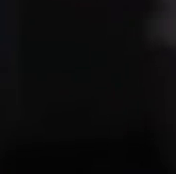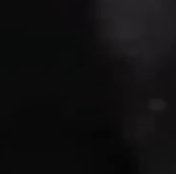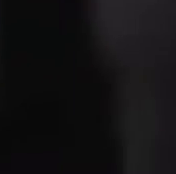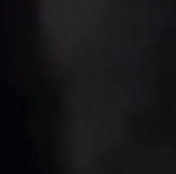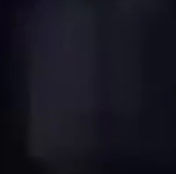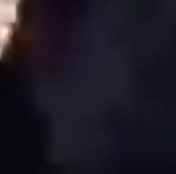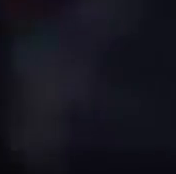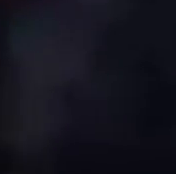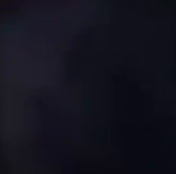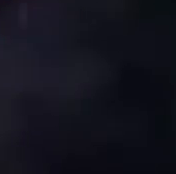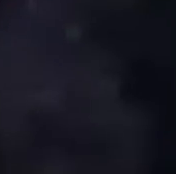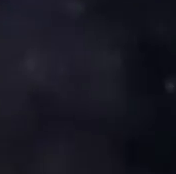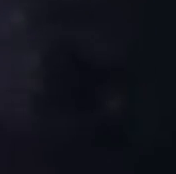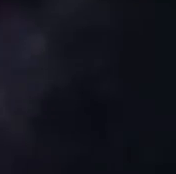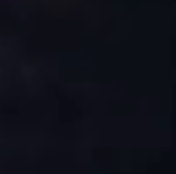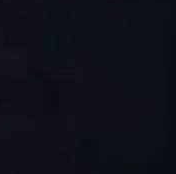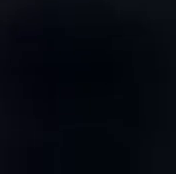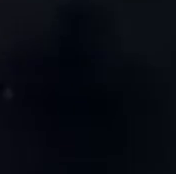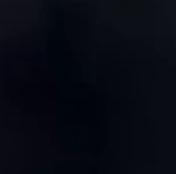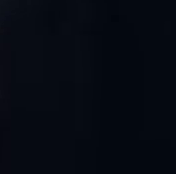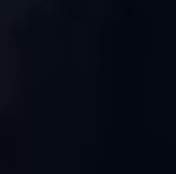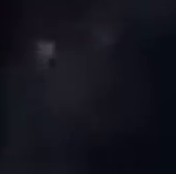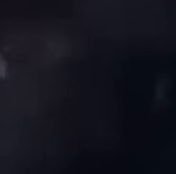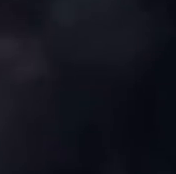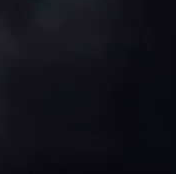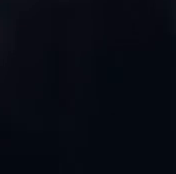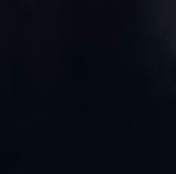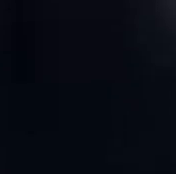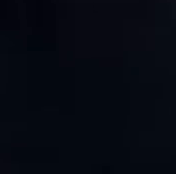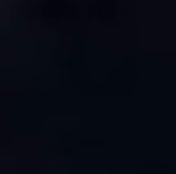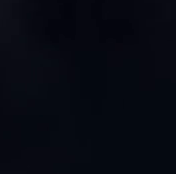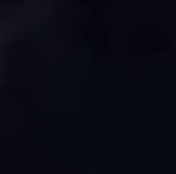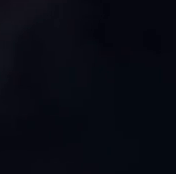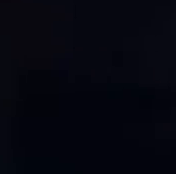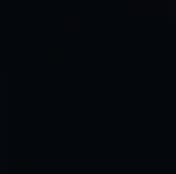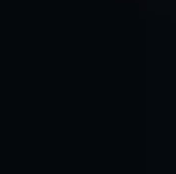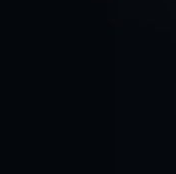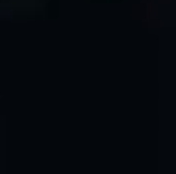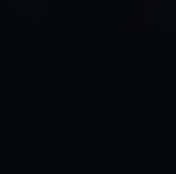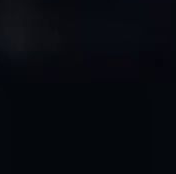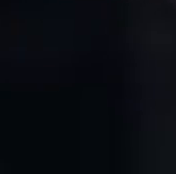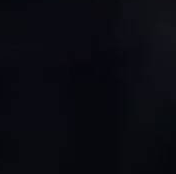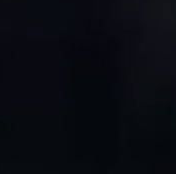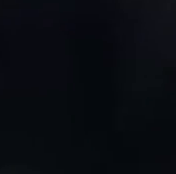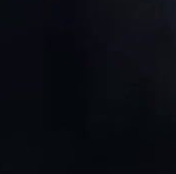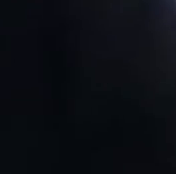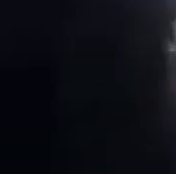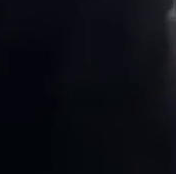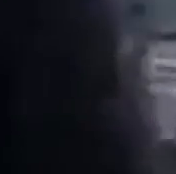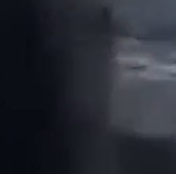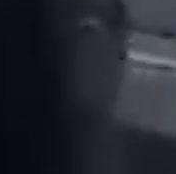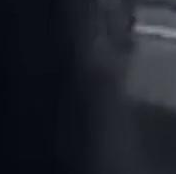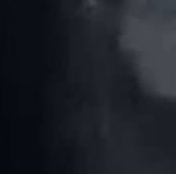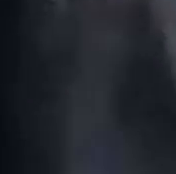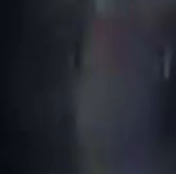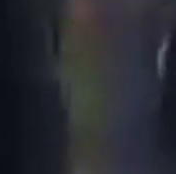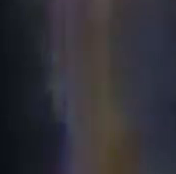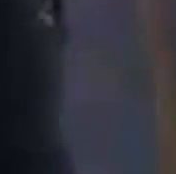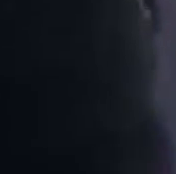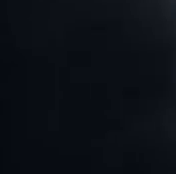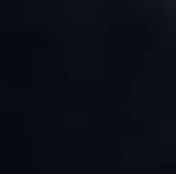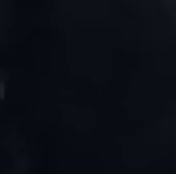la noche de este domingo fue asesinada la periodista lourdes maldonado lópez de un disparo en la cabeza en el estacionamiento de su hogar en el fraccionamiento santa fe